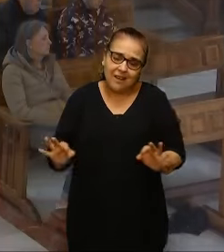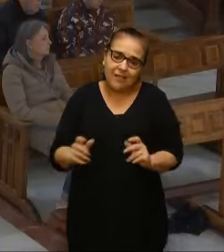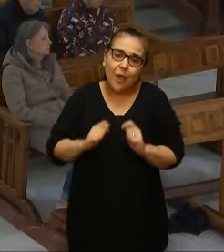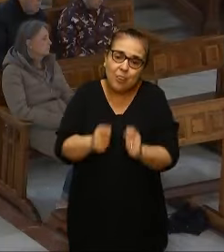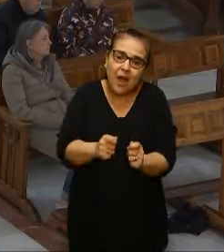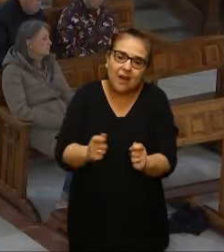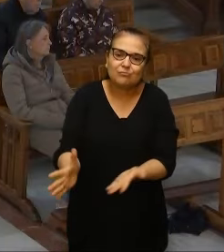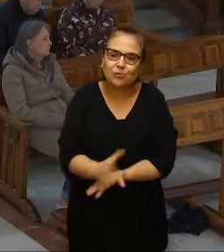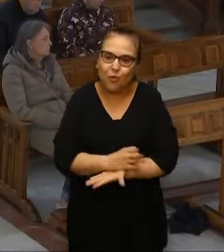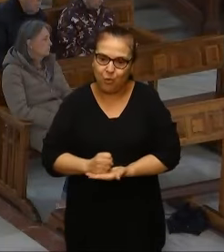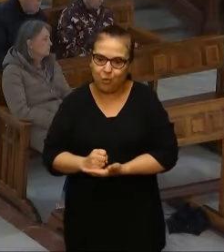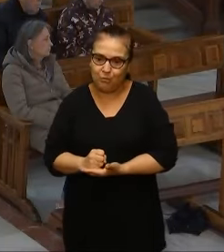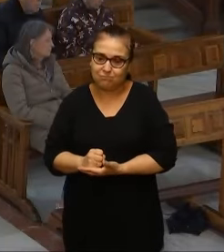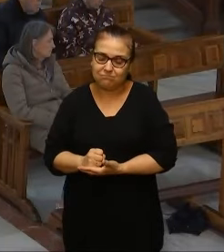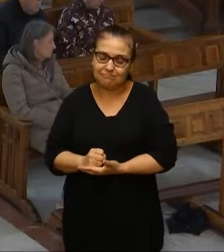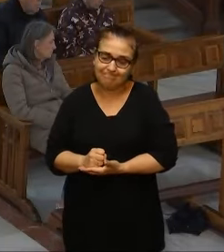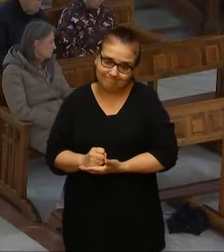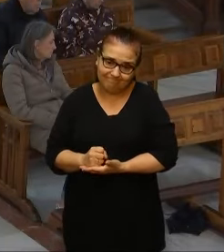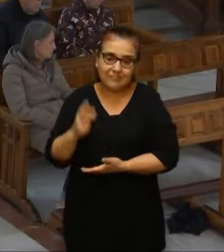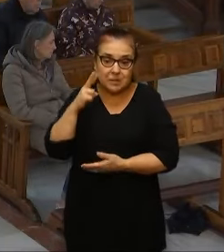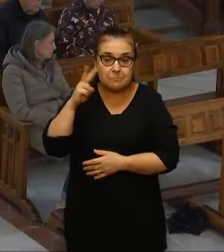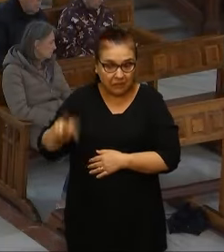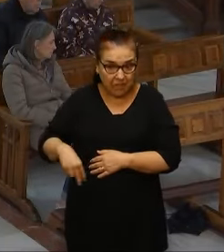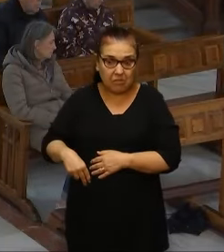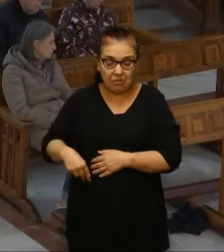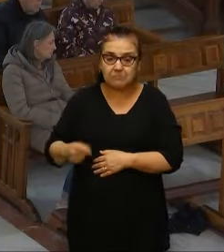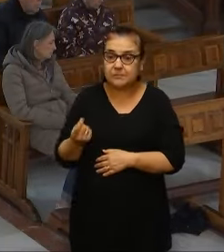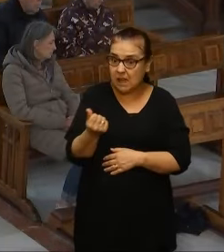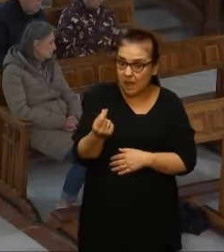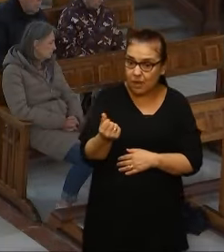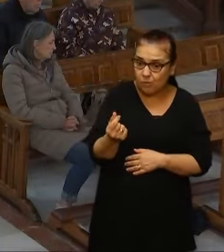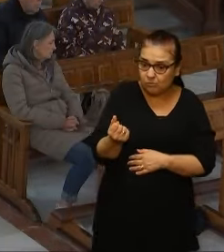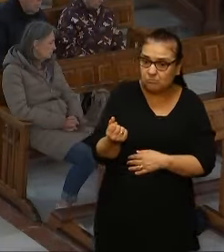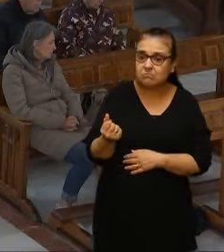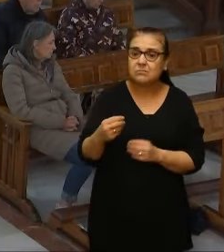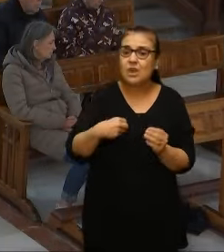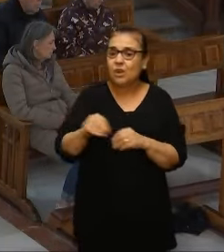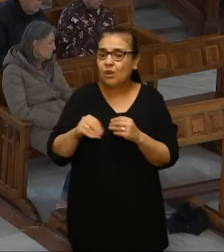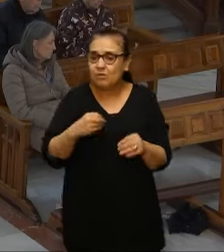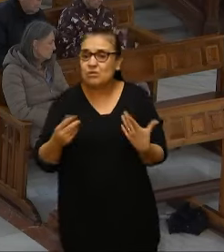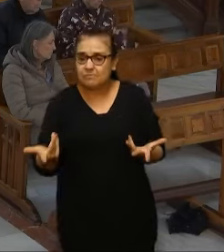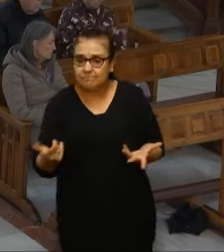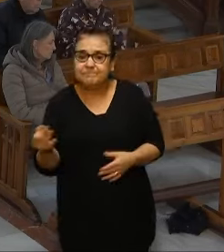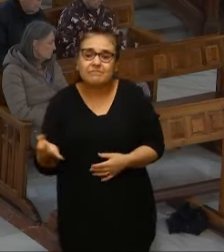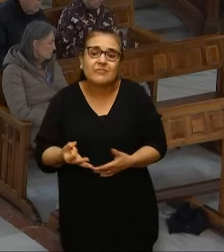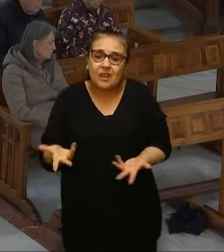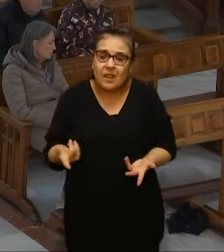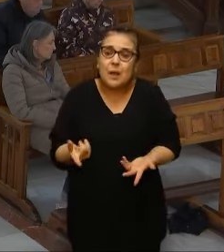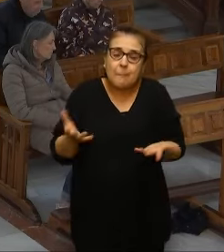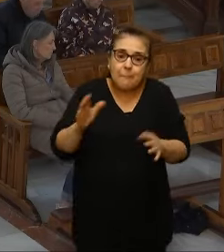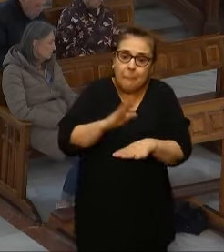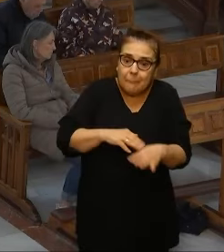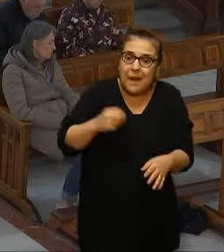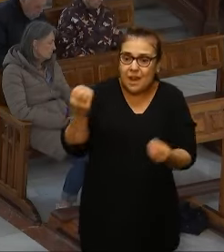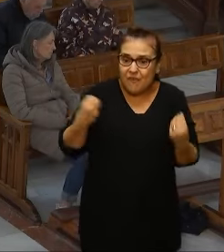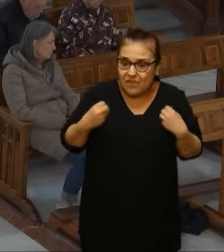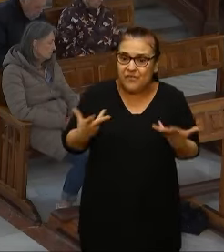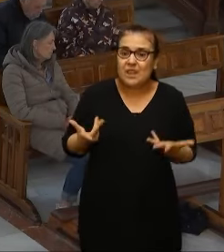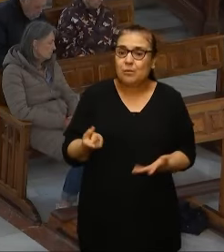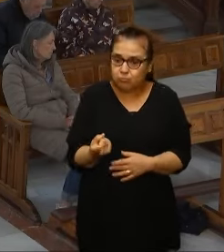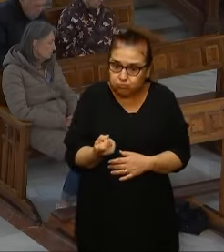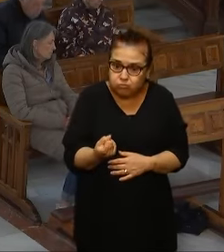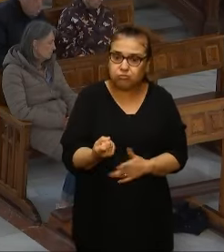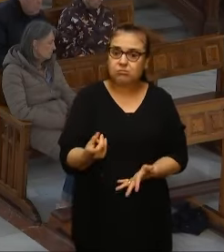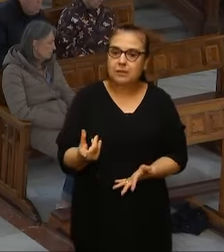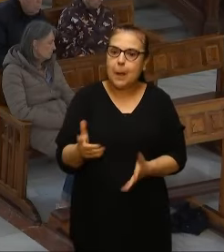totalidad. Es verdad que el dinero y los bienes no son necesarios para vivir, pero no son